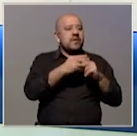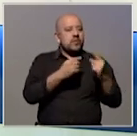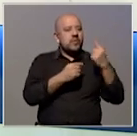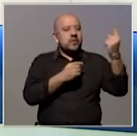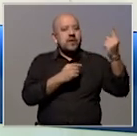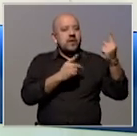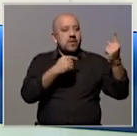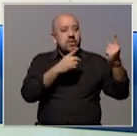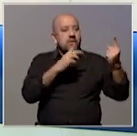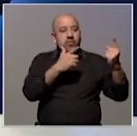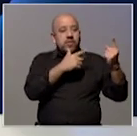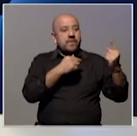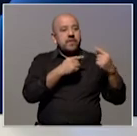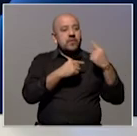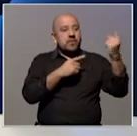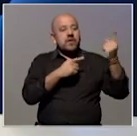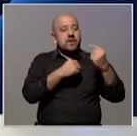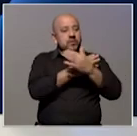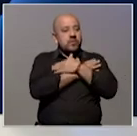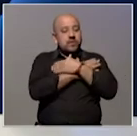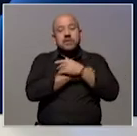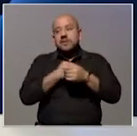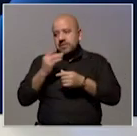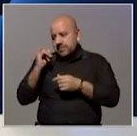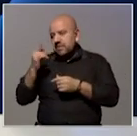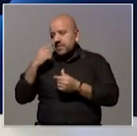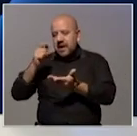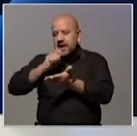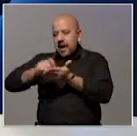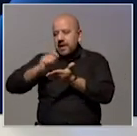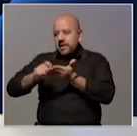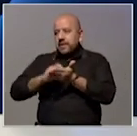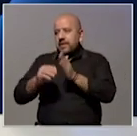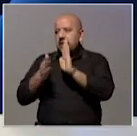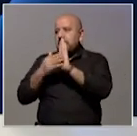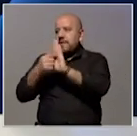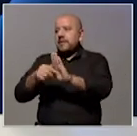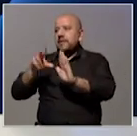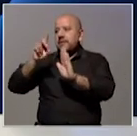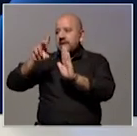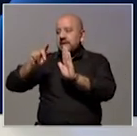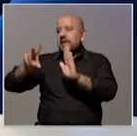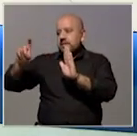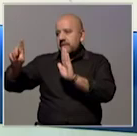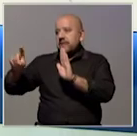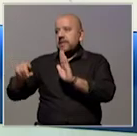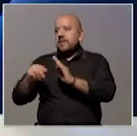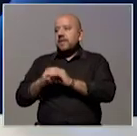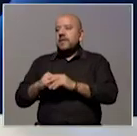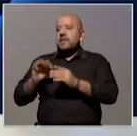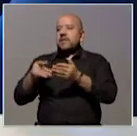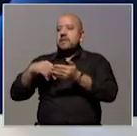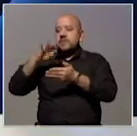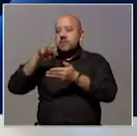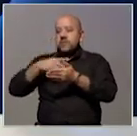que cuando faltaban titular estadio sociedad las altas va a ver que hay 30 en 30 30 claro y una planilla